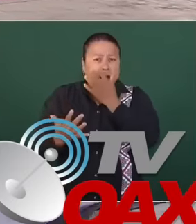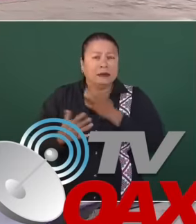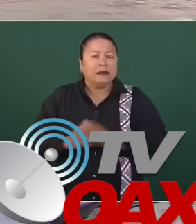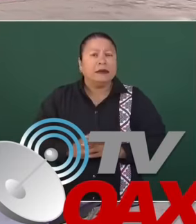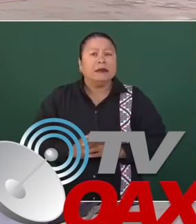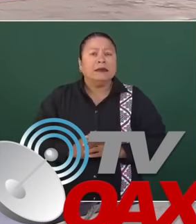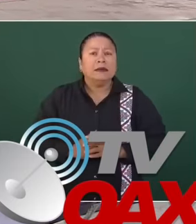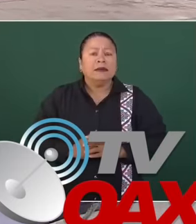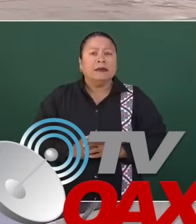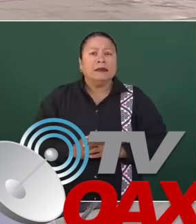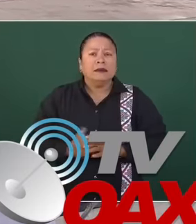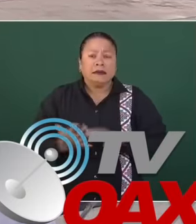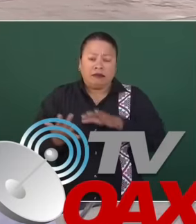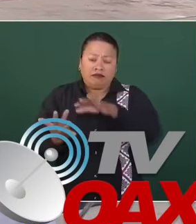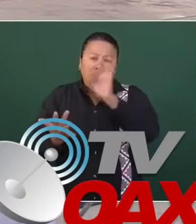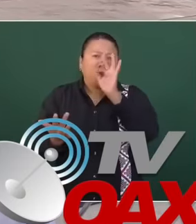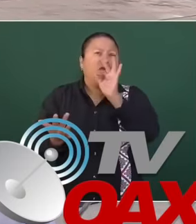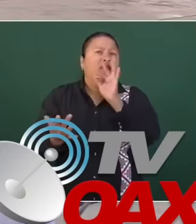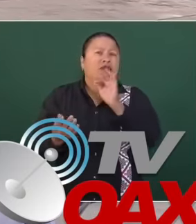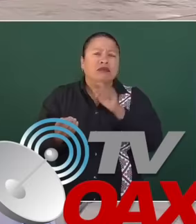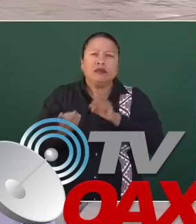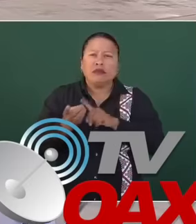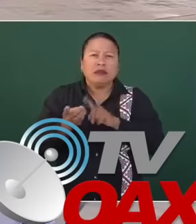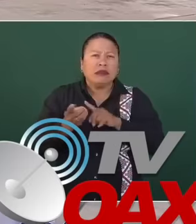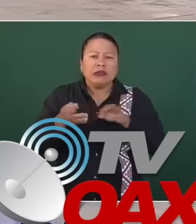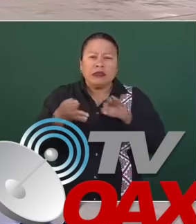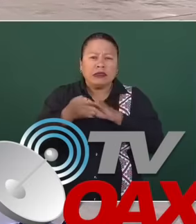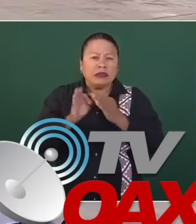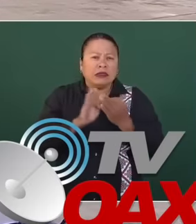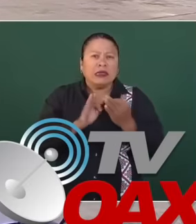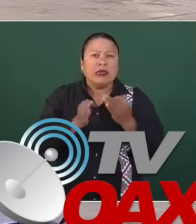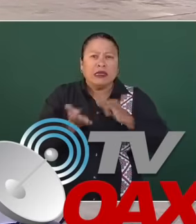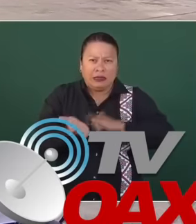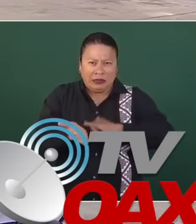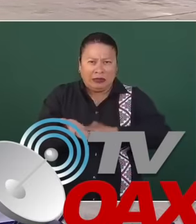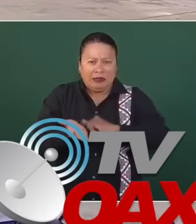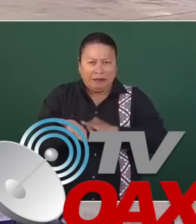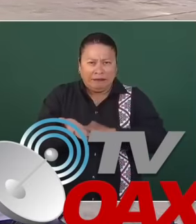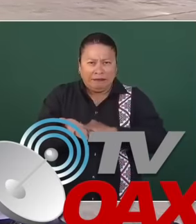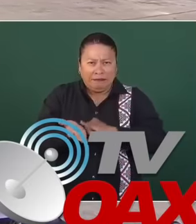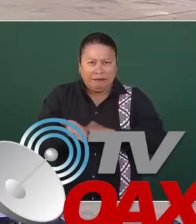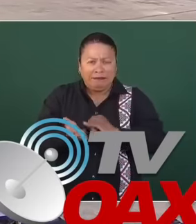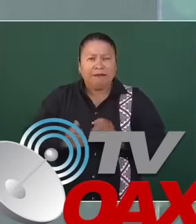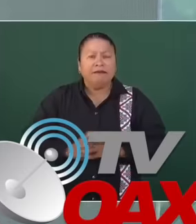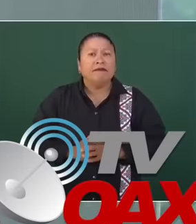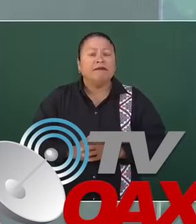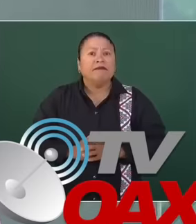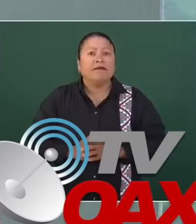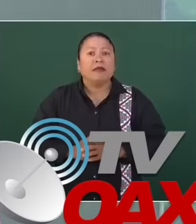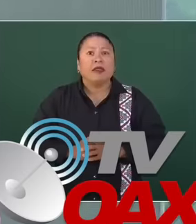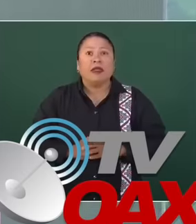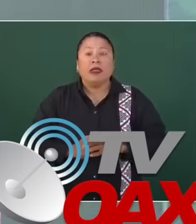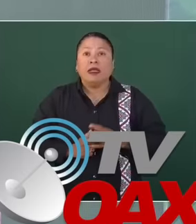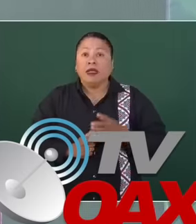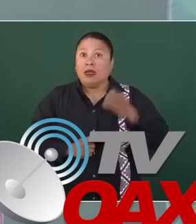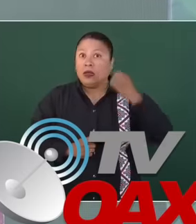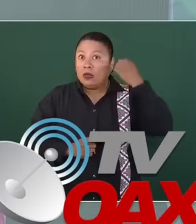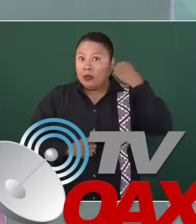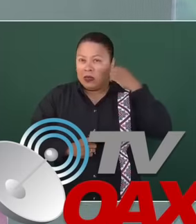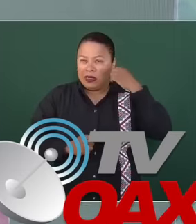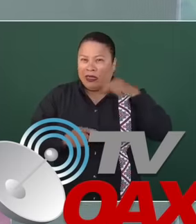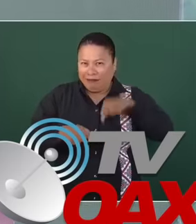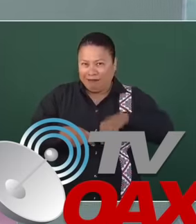eh en cerca de de iepec Oaxaca uno de